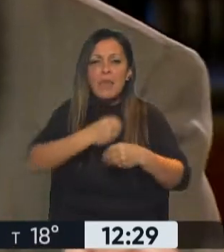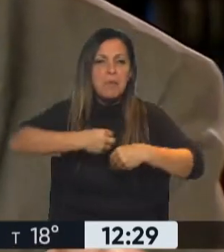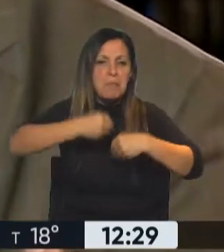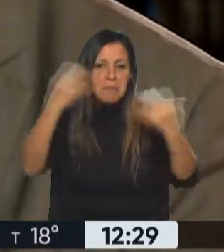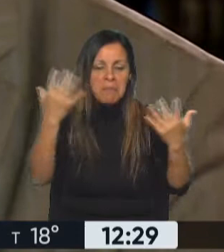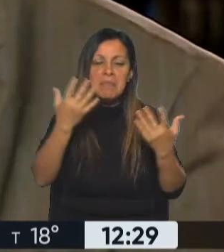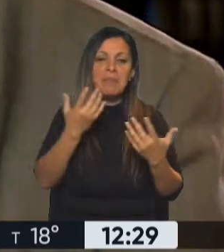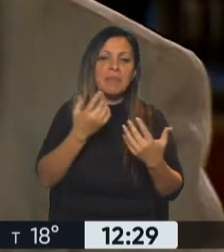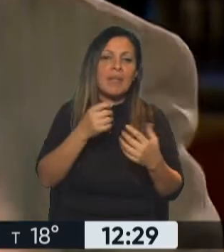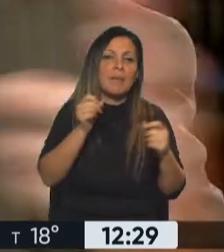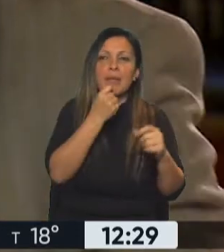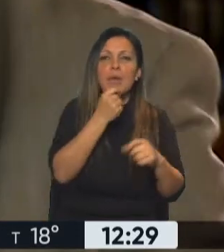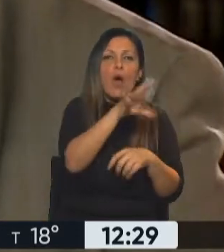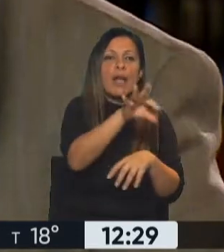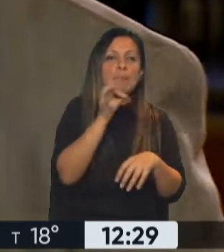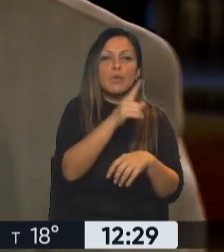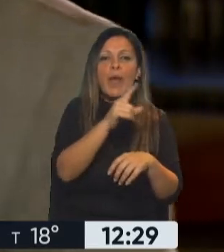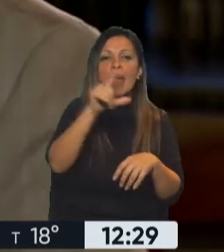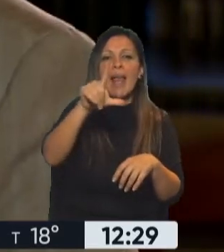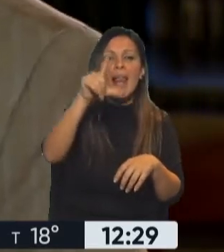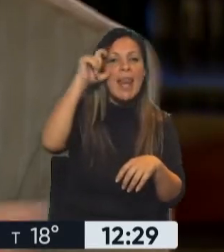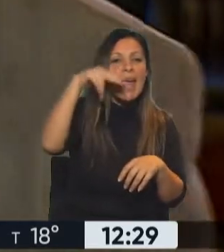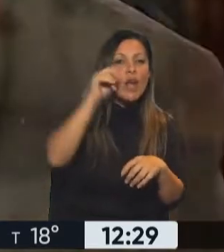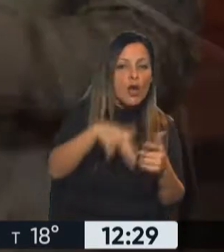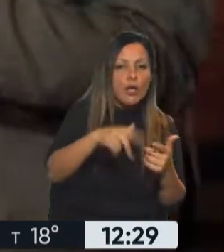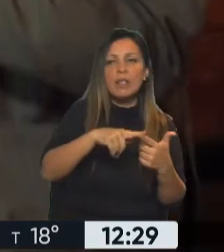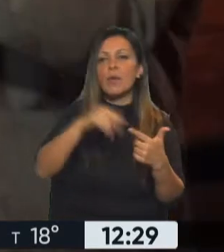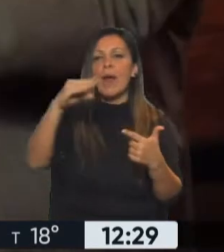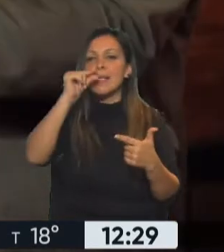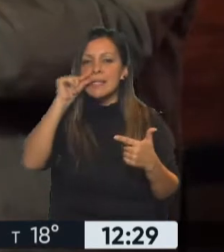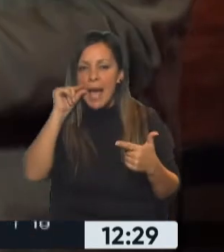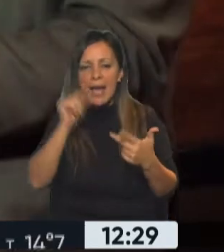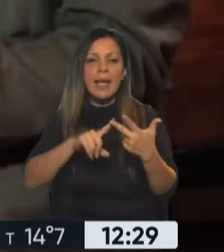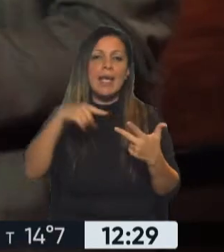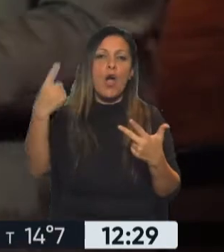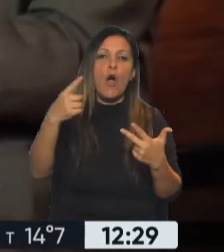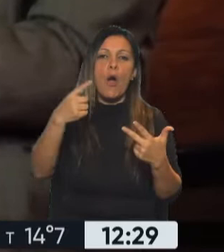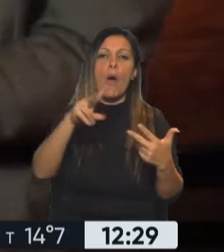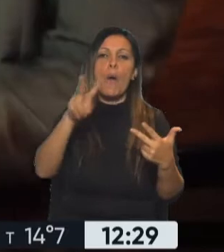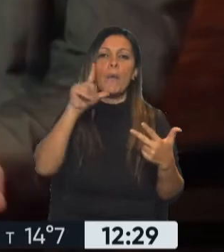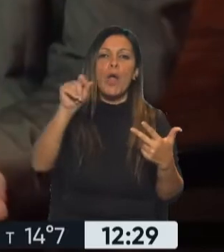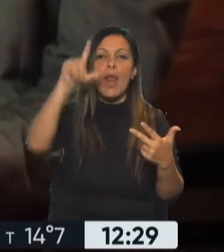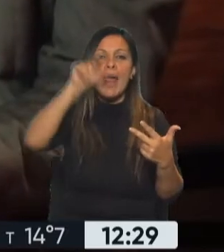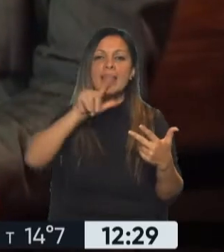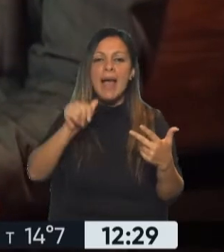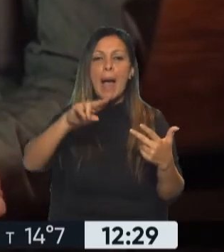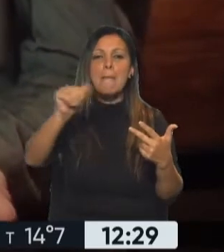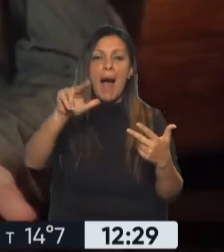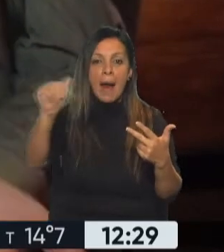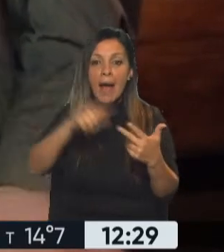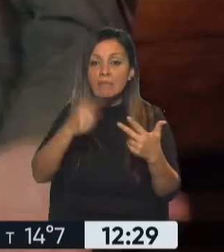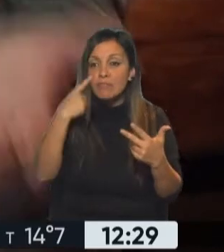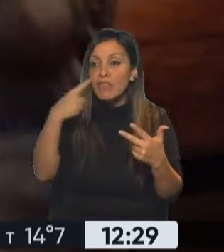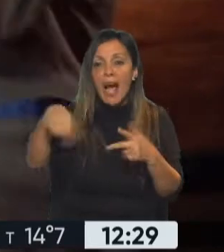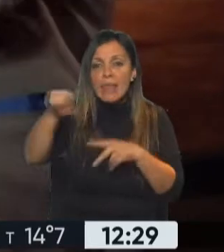encuentro y cantamos una de Lennon, una de Charlie, una de Violeta Parra. Bueno, fíjate cuáles te gustan. Algunas las hago casi